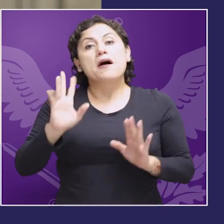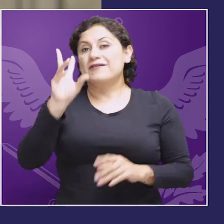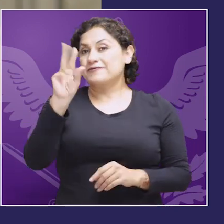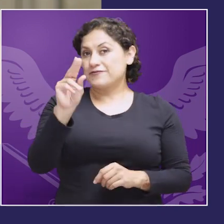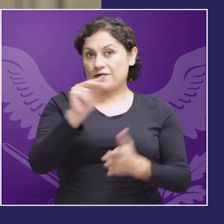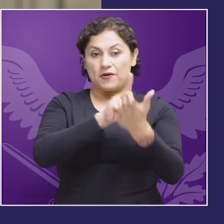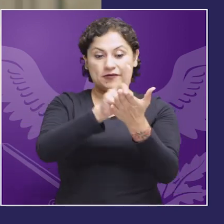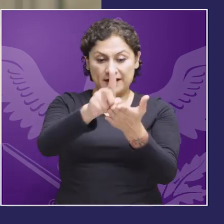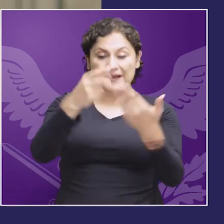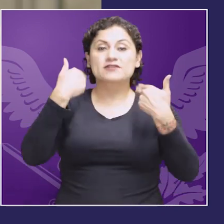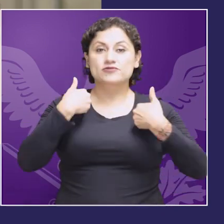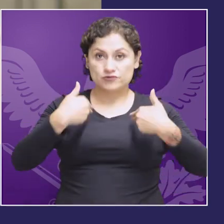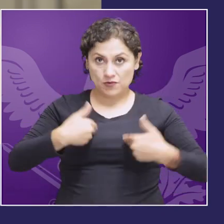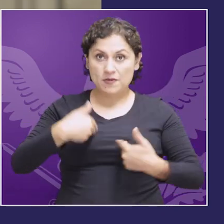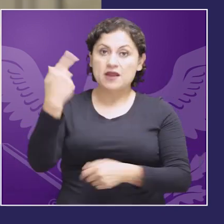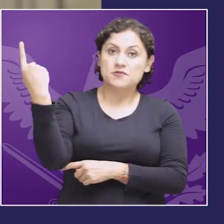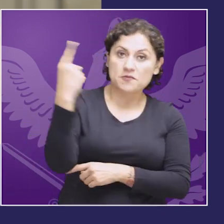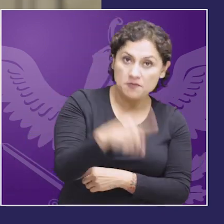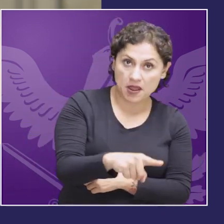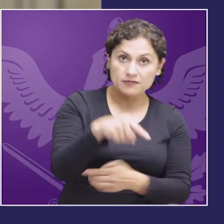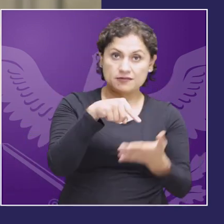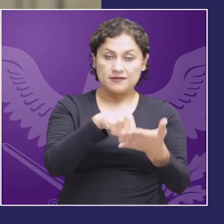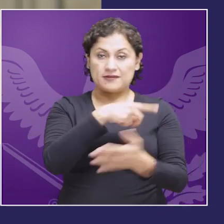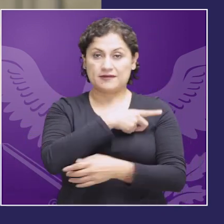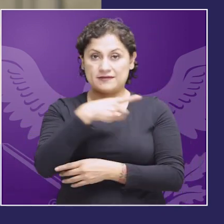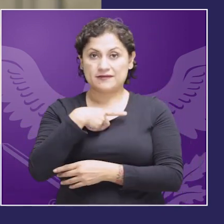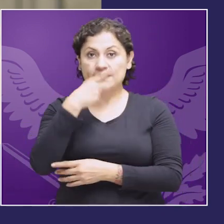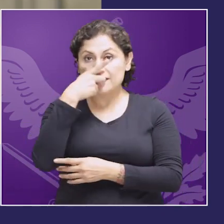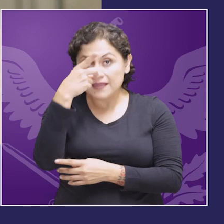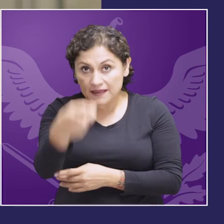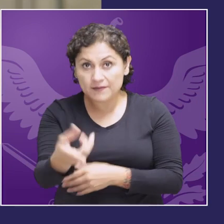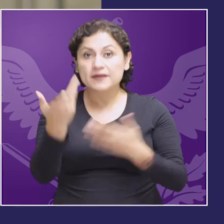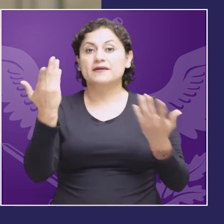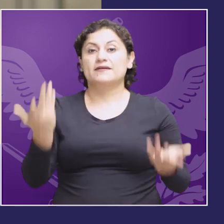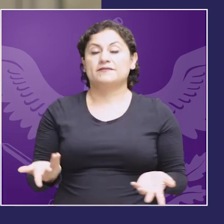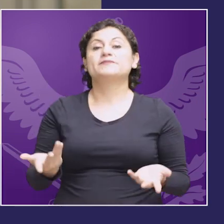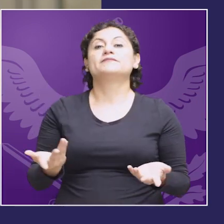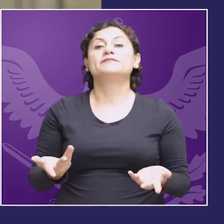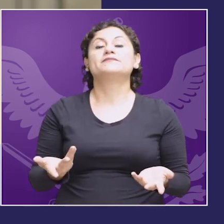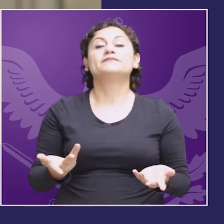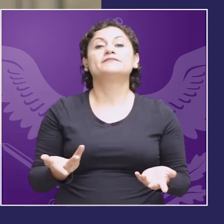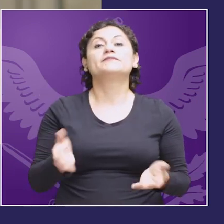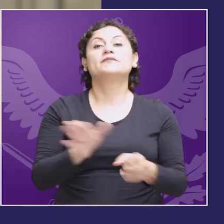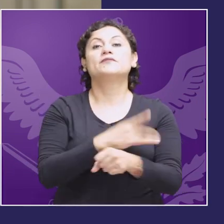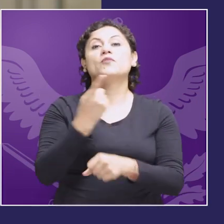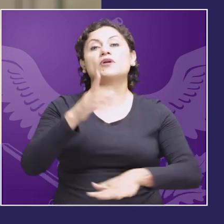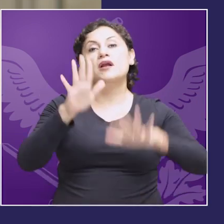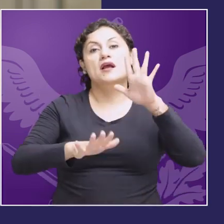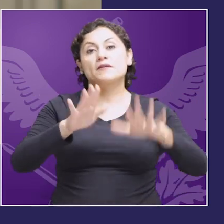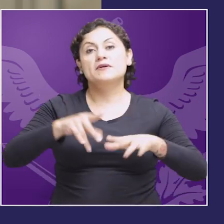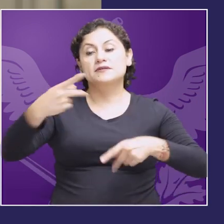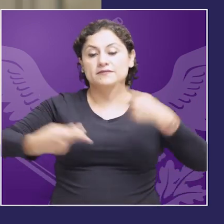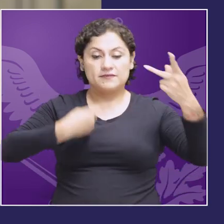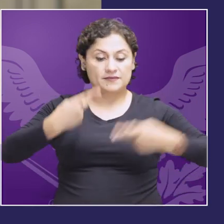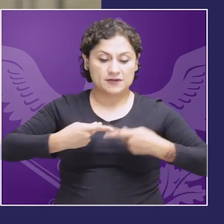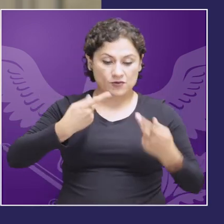sea, no es que a mí se me ocurrió, es un asunto de derechos humanos. O sea, nadie podría en el fondo decir,